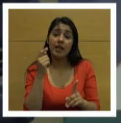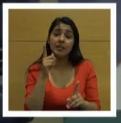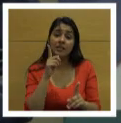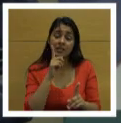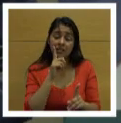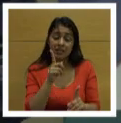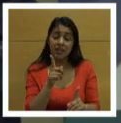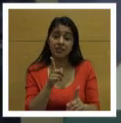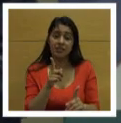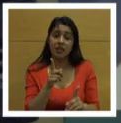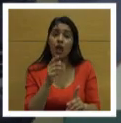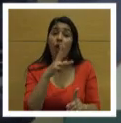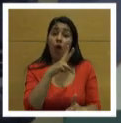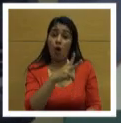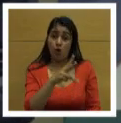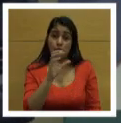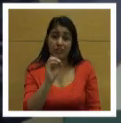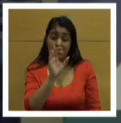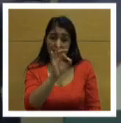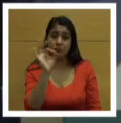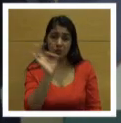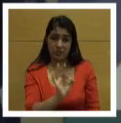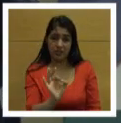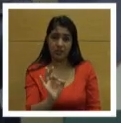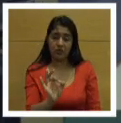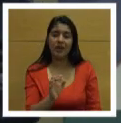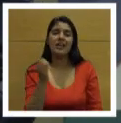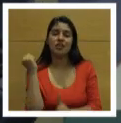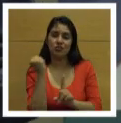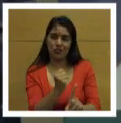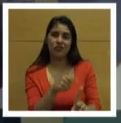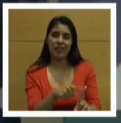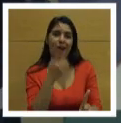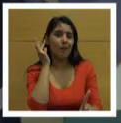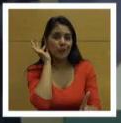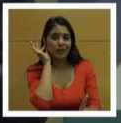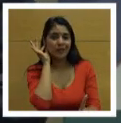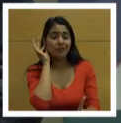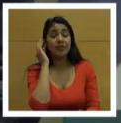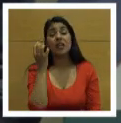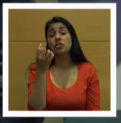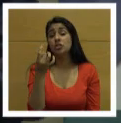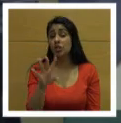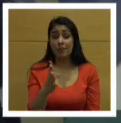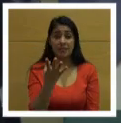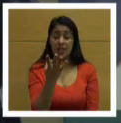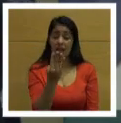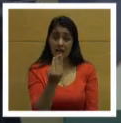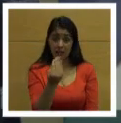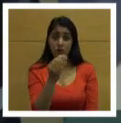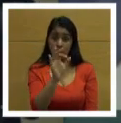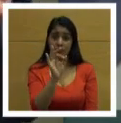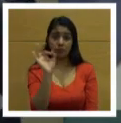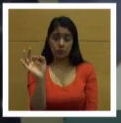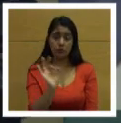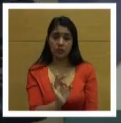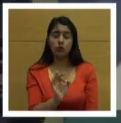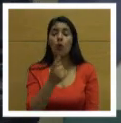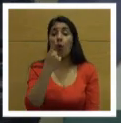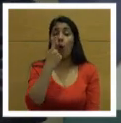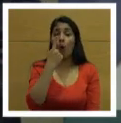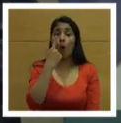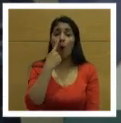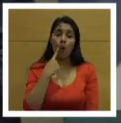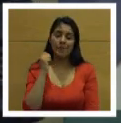decirlo, el 80% prácticamente es en contra de la mujer, y el 14 es, digamos, de una mujer hacia un